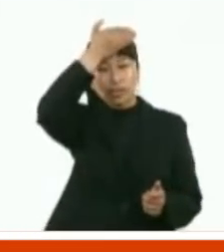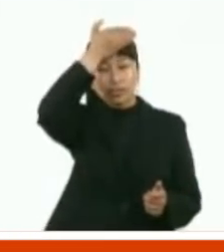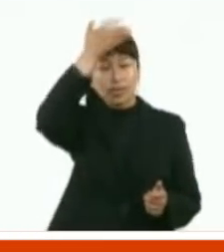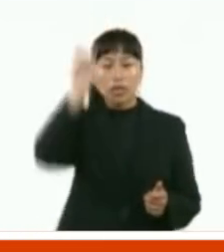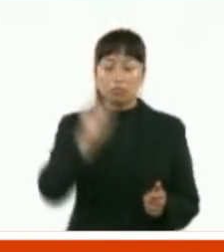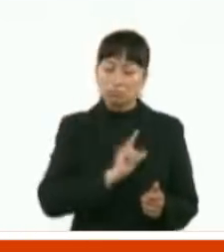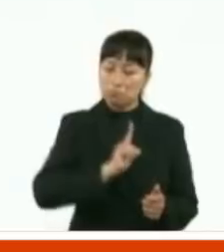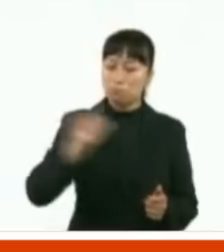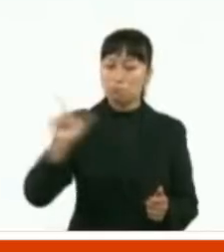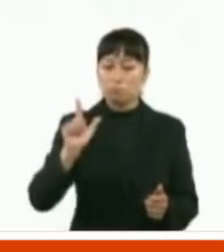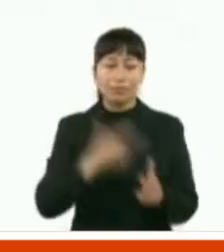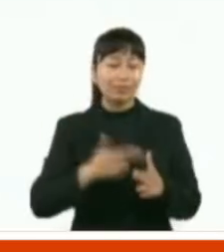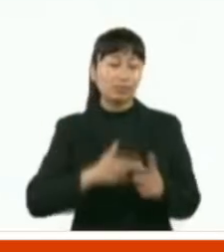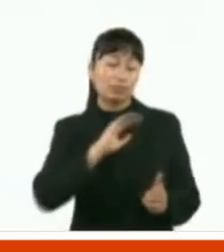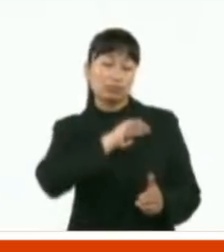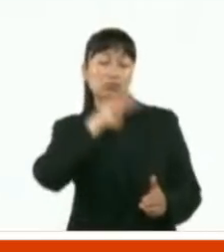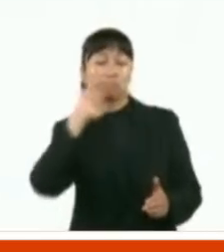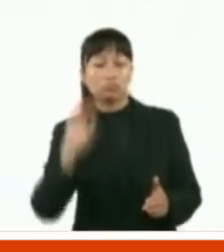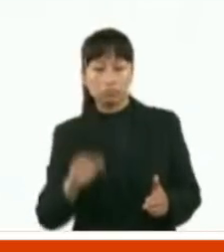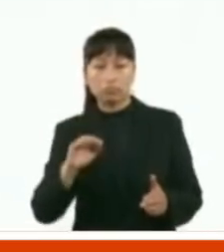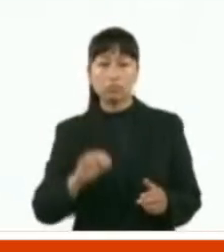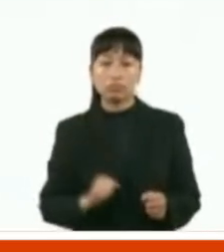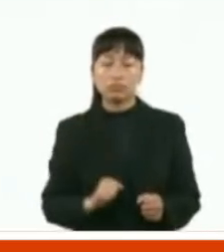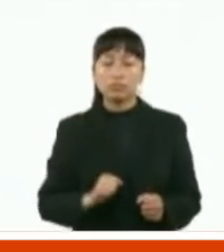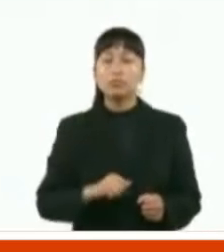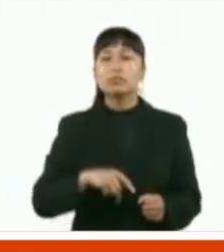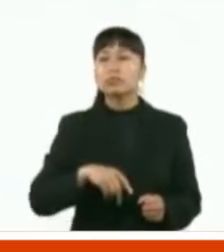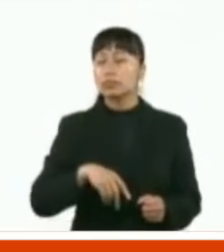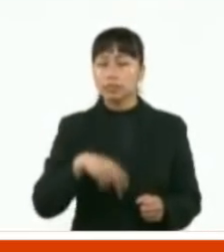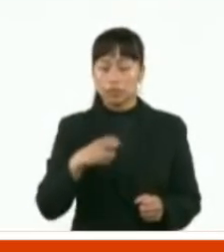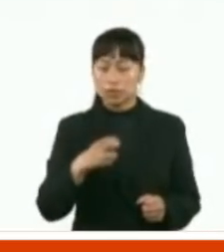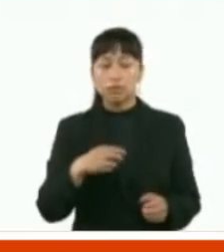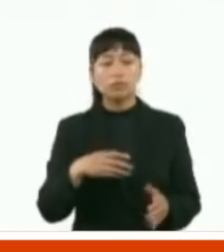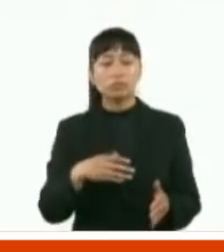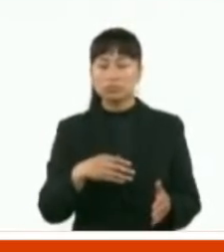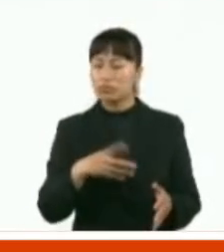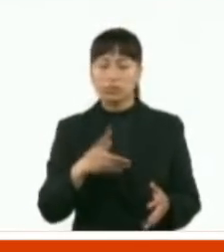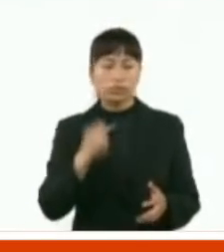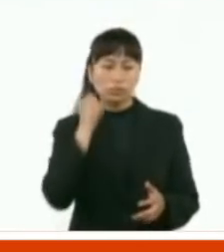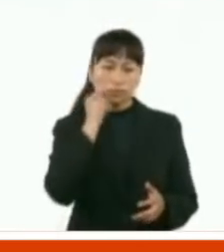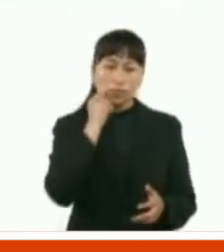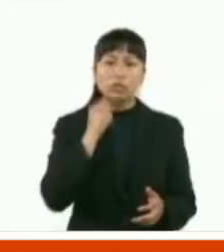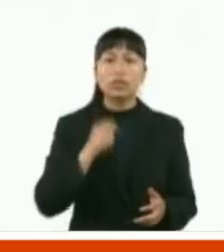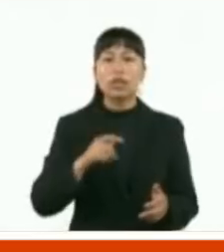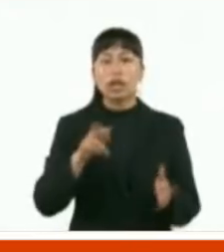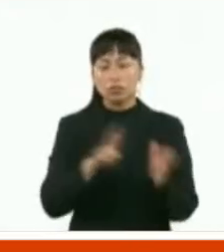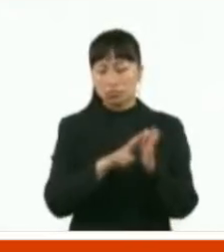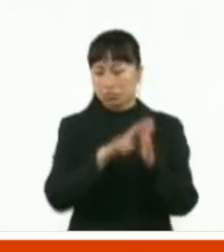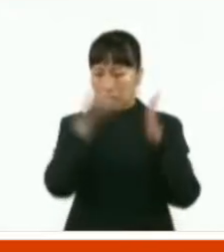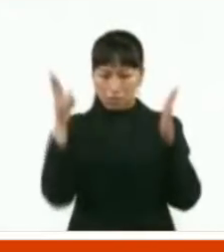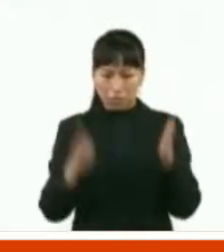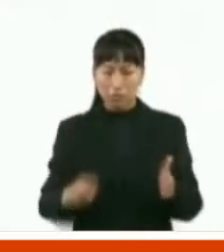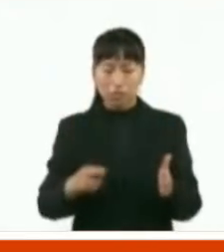profesión que ejercería hasta su muerte y que no le impidió colaborar con periódicos revolucionarios o fundar la